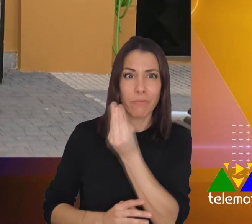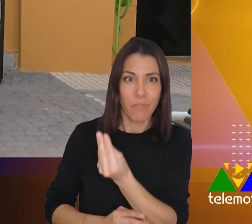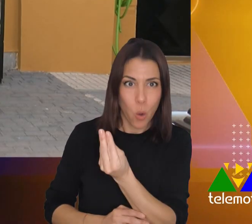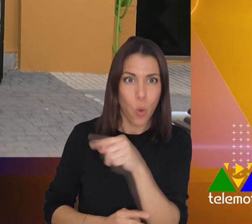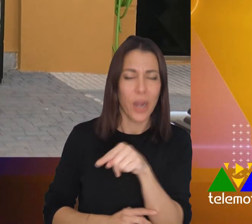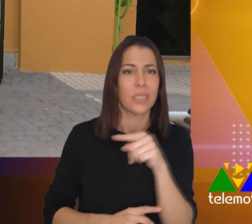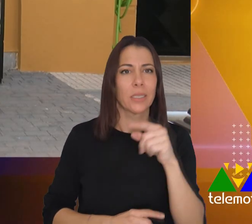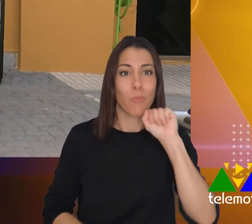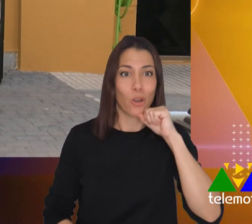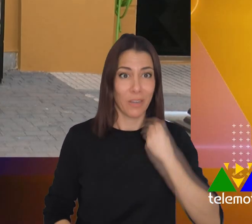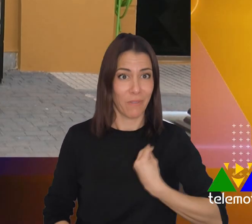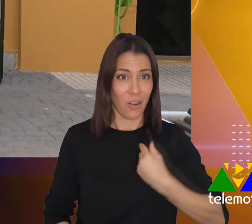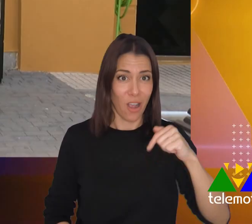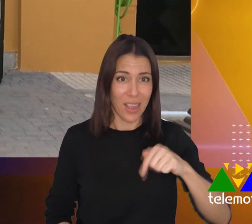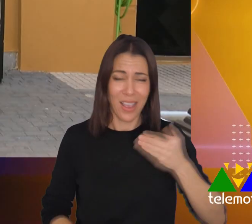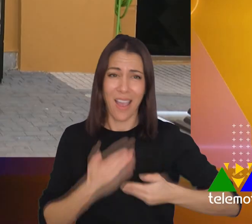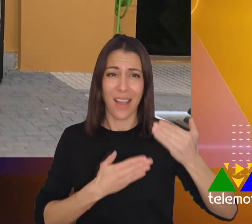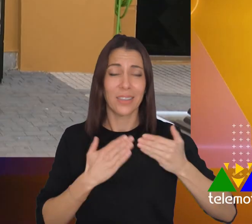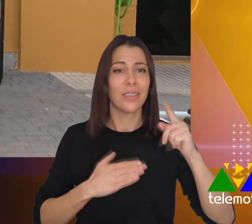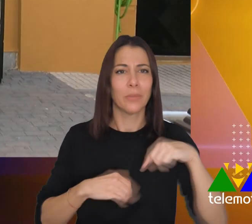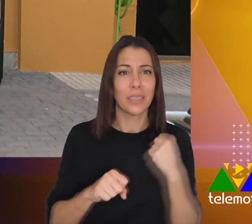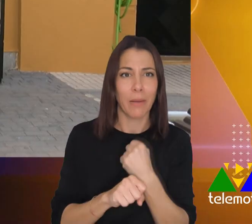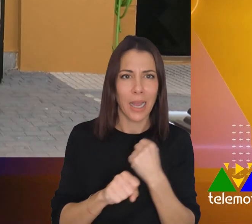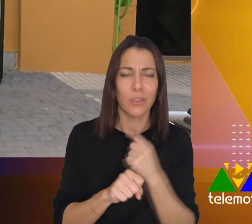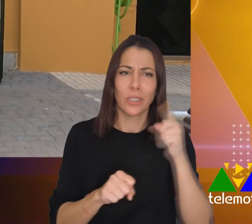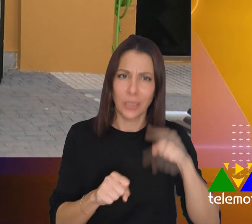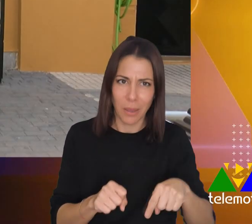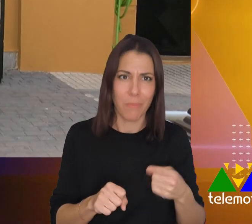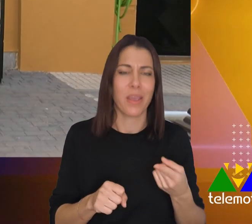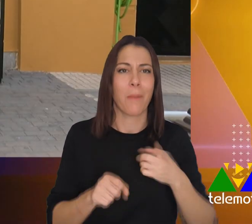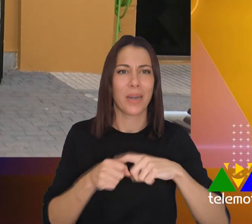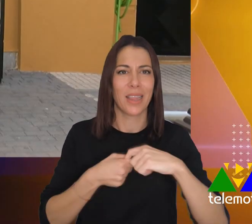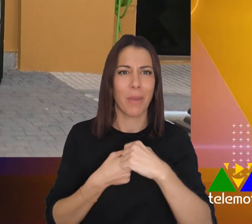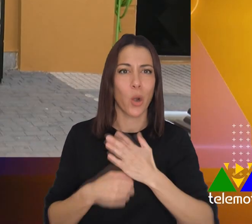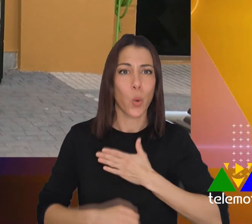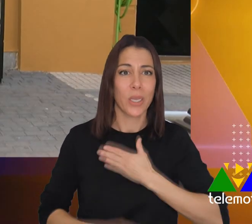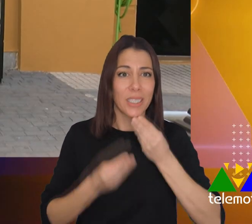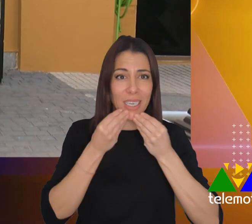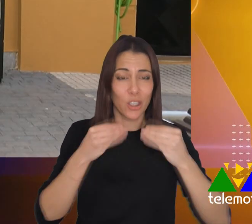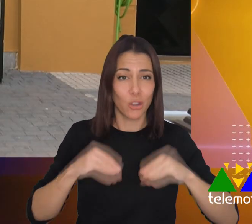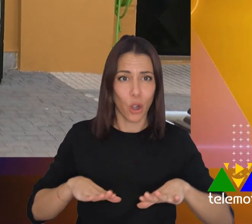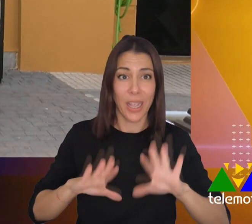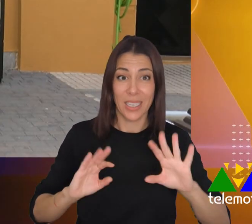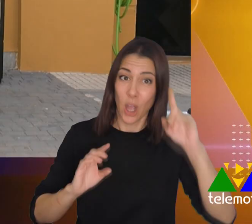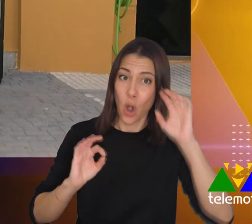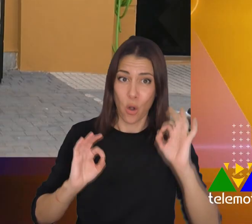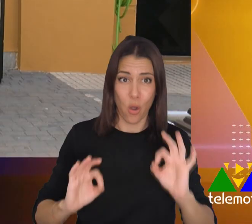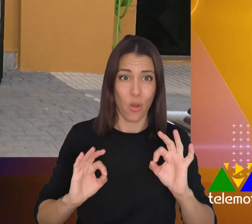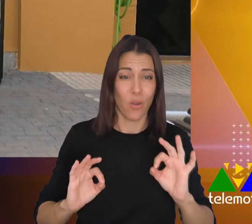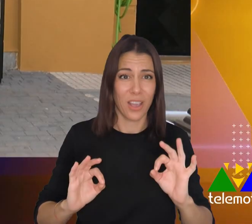bueno, pues que sin duda alguna pues trabajaron y formaron gran parte de nuestra historia y que están lógicamente